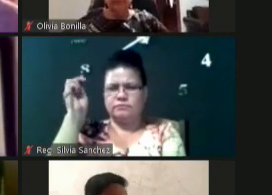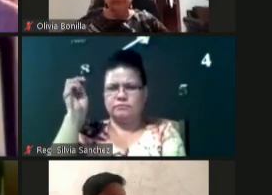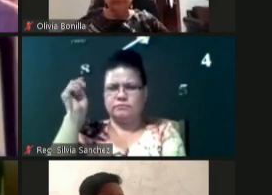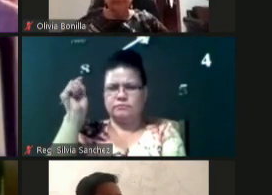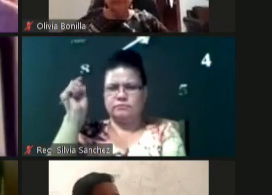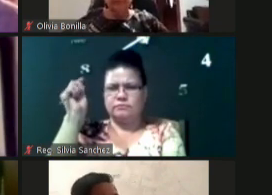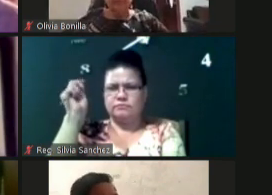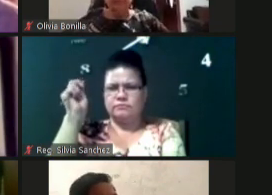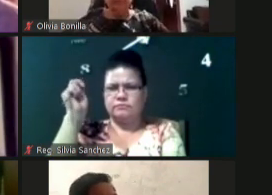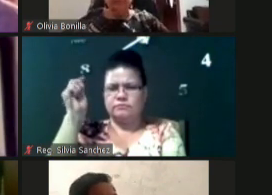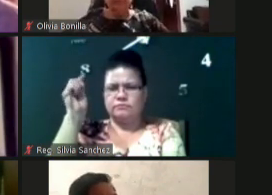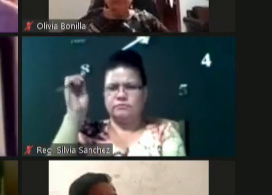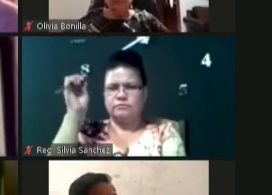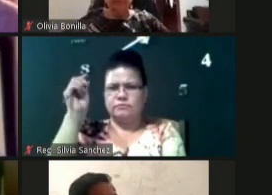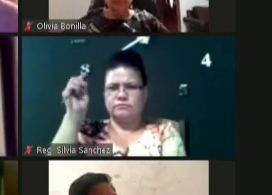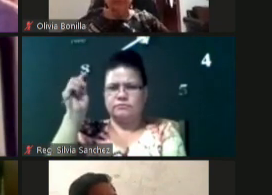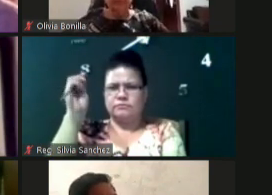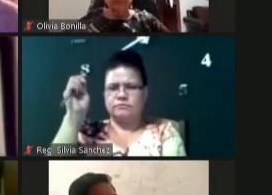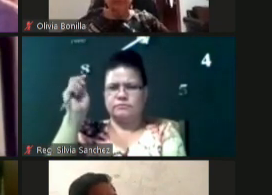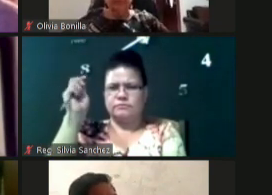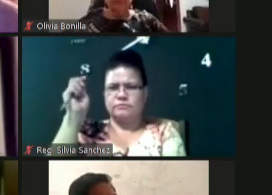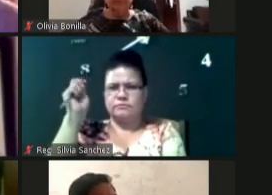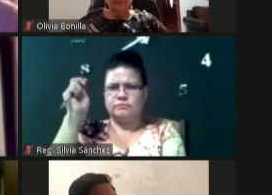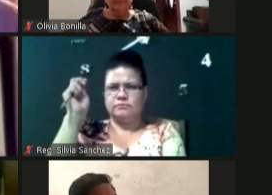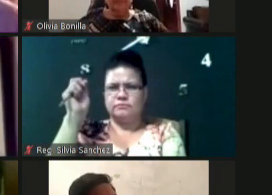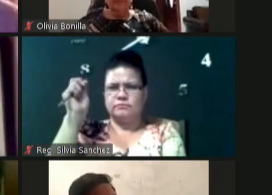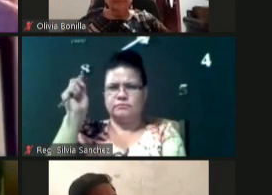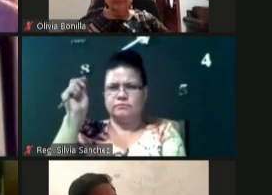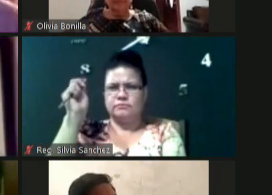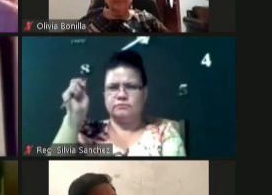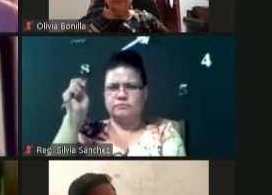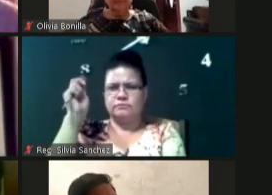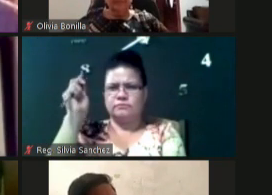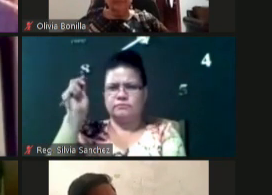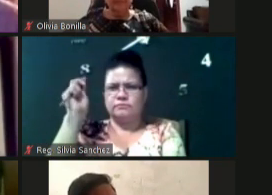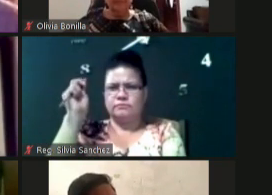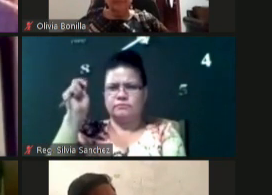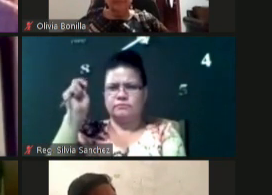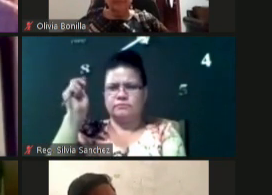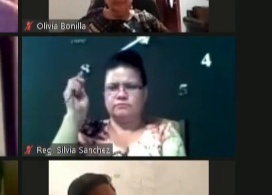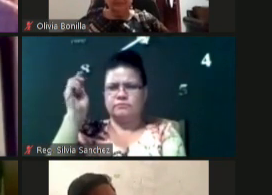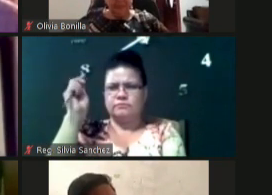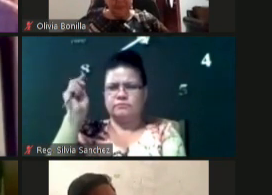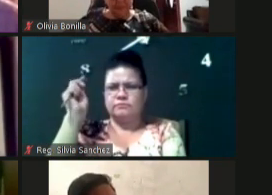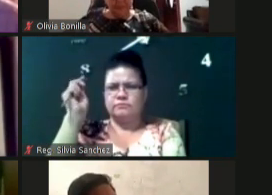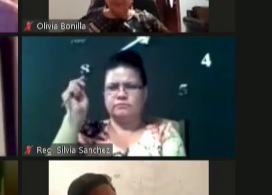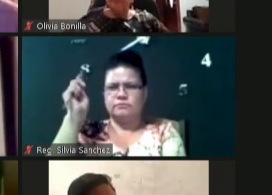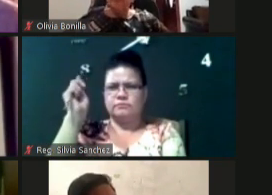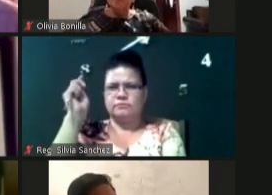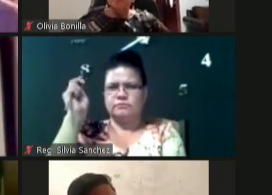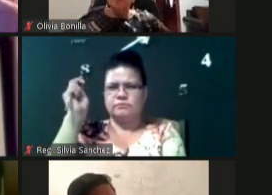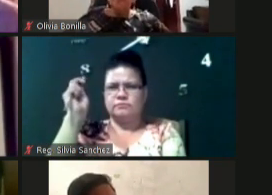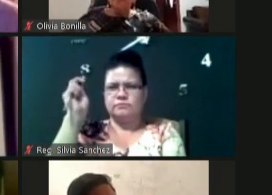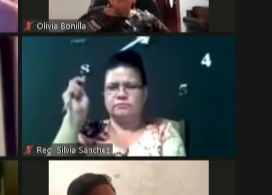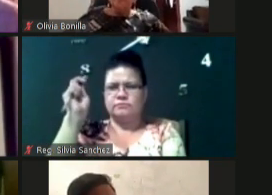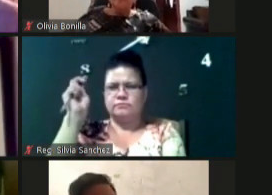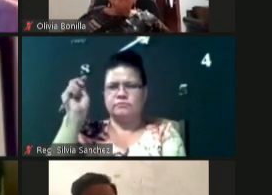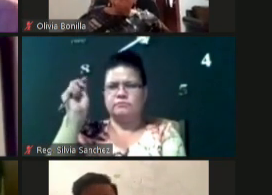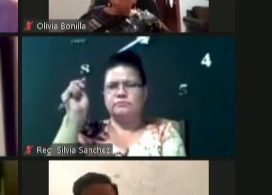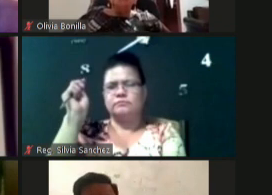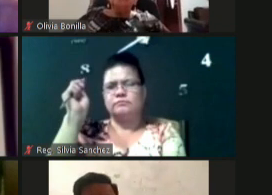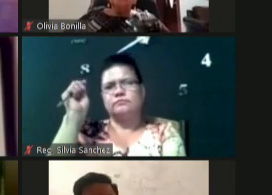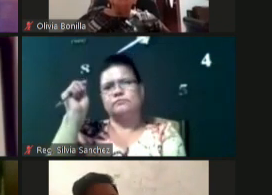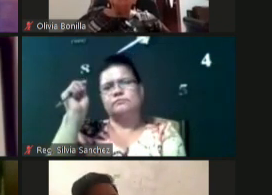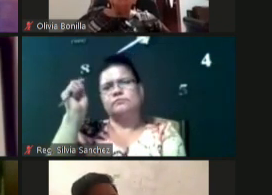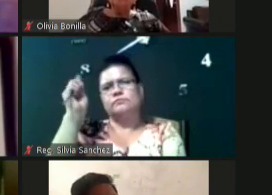Y bueno, pues ya no olvidemos que también bajo mi experiencia al frente del Consejo Nacional para Prevenir la Discriminación,